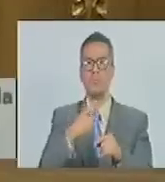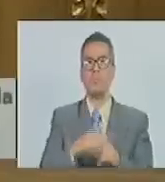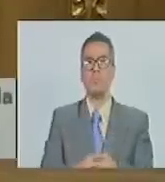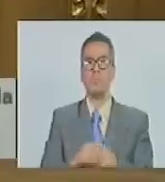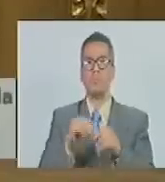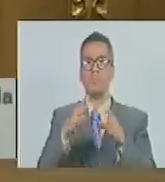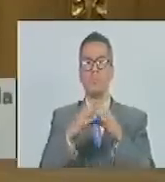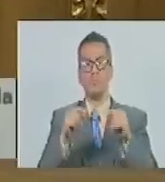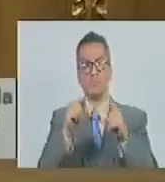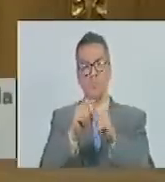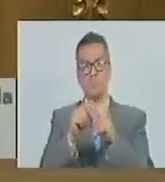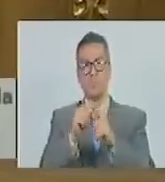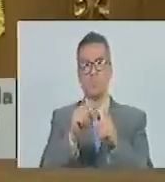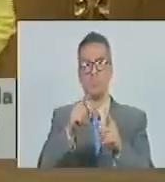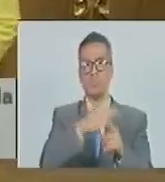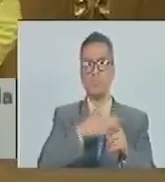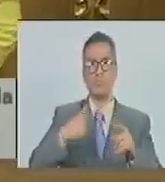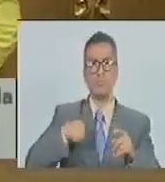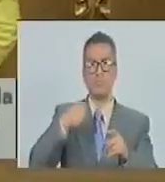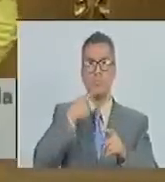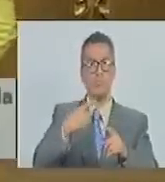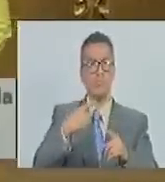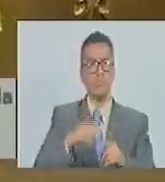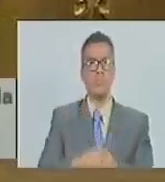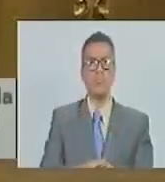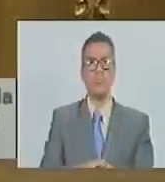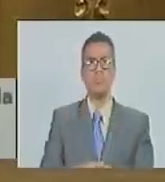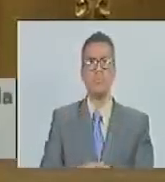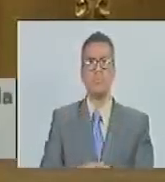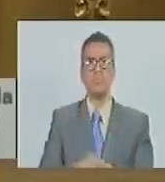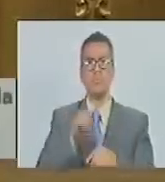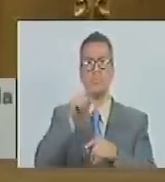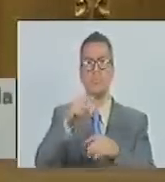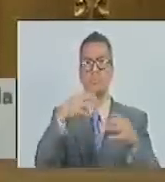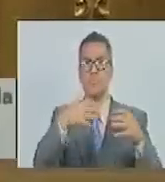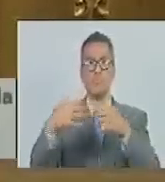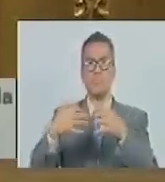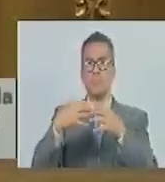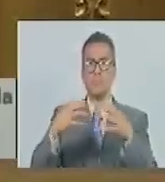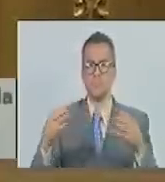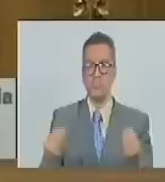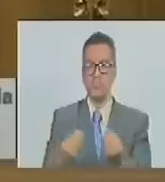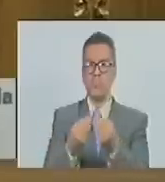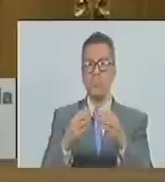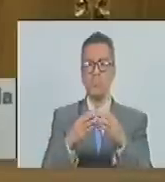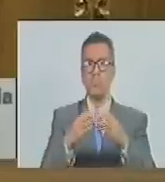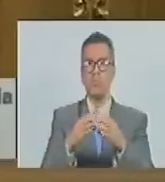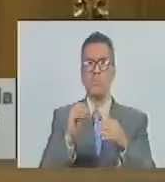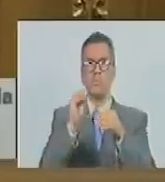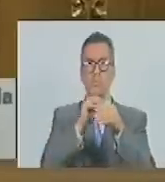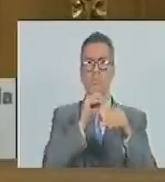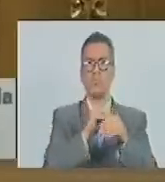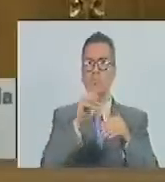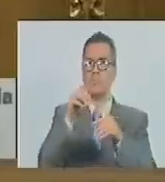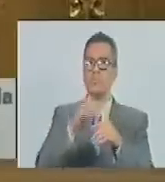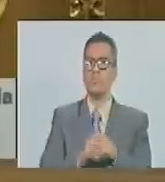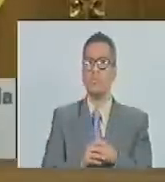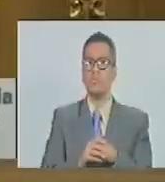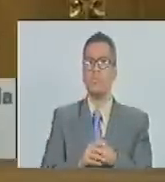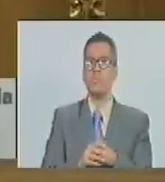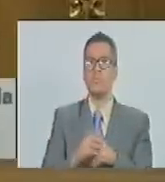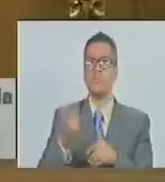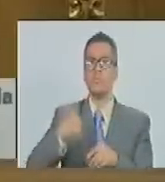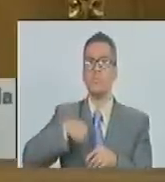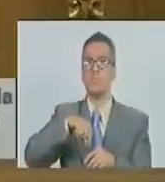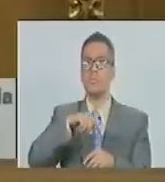sus palabras, queremos señalar lo siguiente: esa batalla colectiva que él llamaba a, en la cual